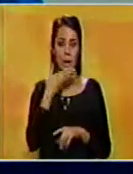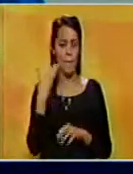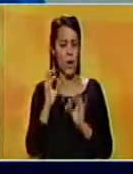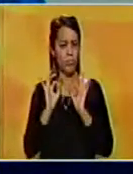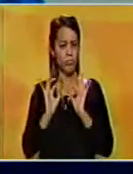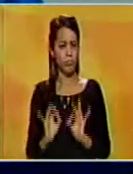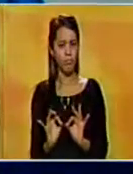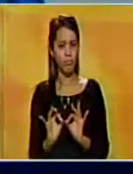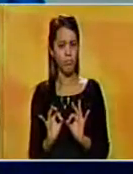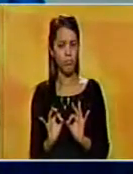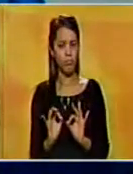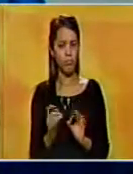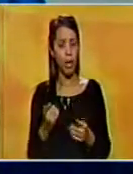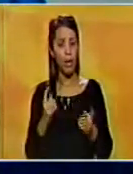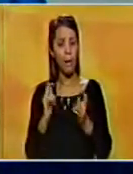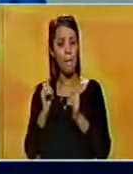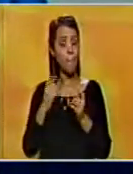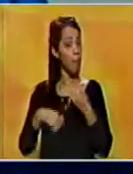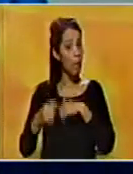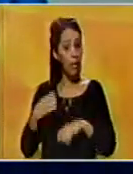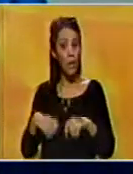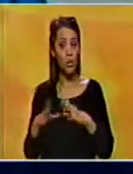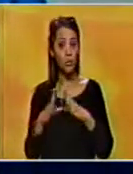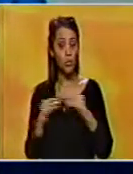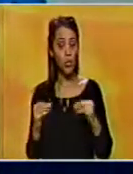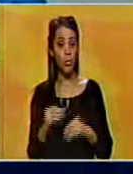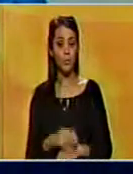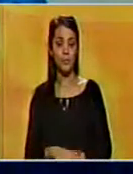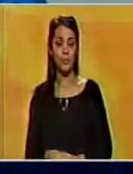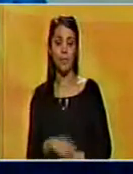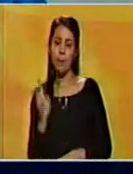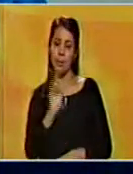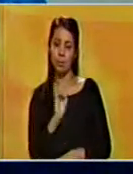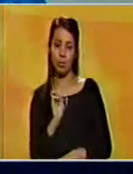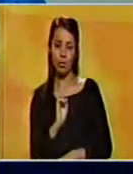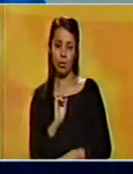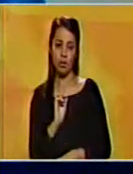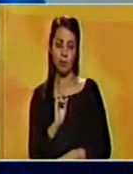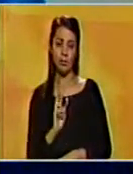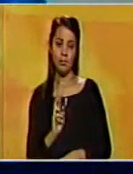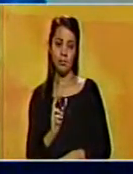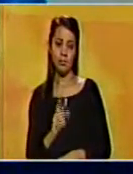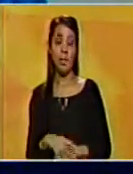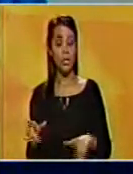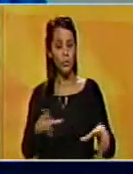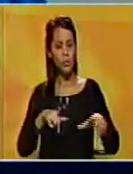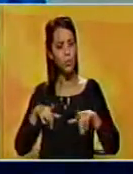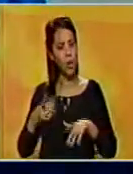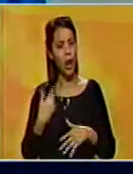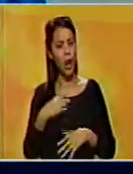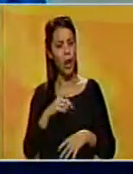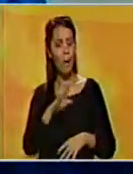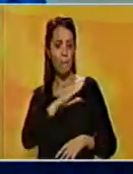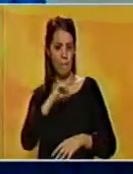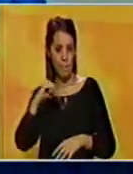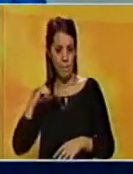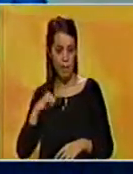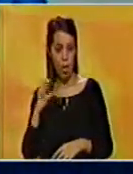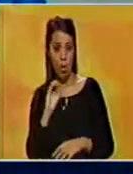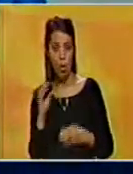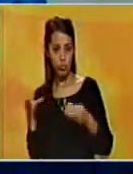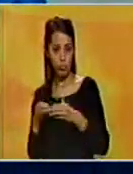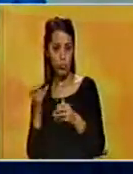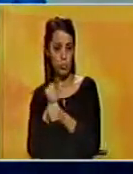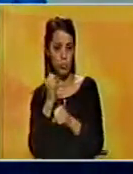para que empiecen a minar todos los mineros que desde Venezuela, en sus granjas privadas o en sus granjas